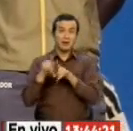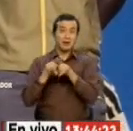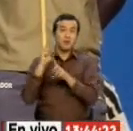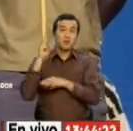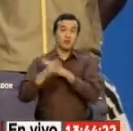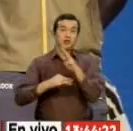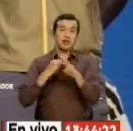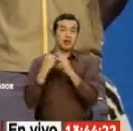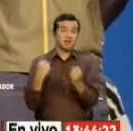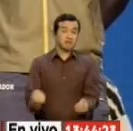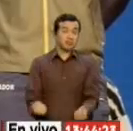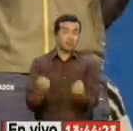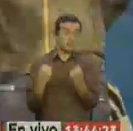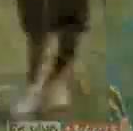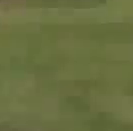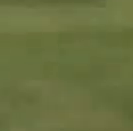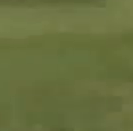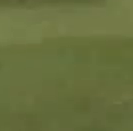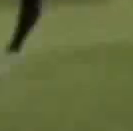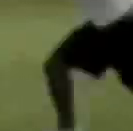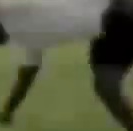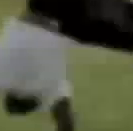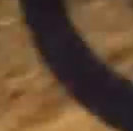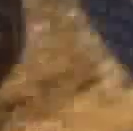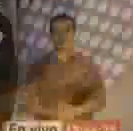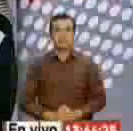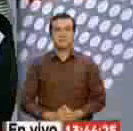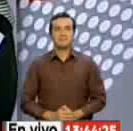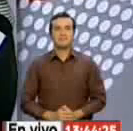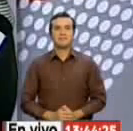Mundial de Levantamiento de Pesas.